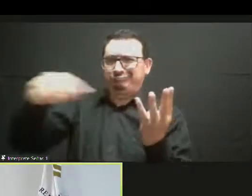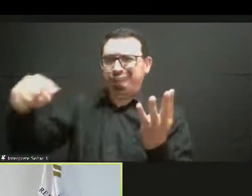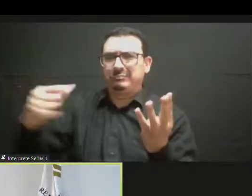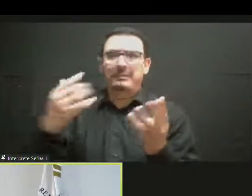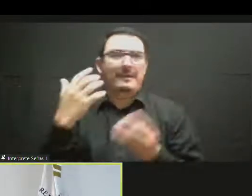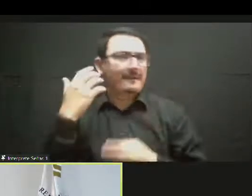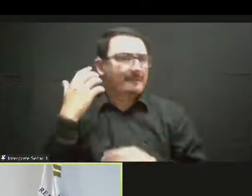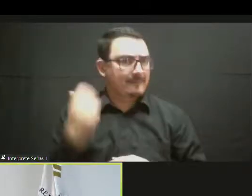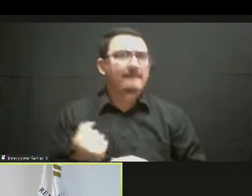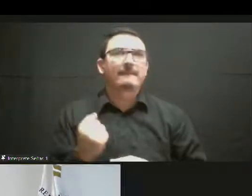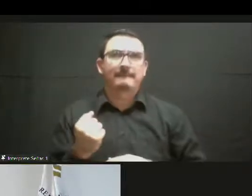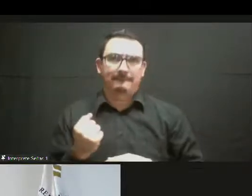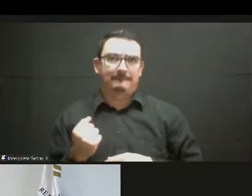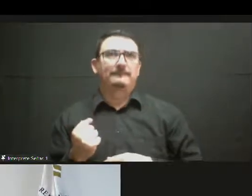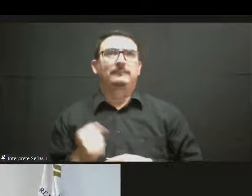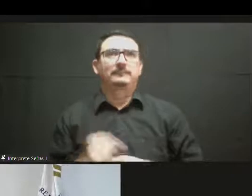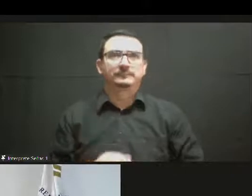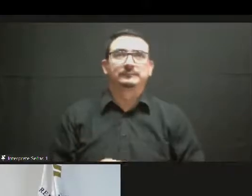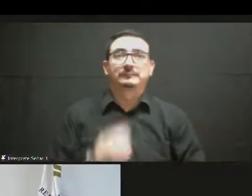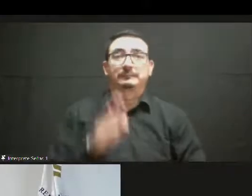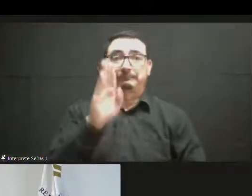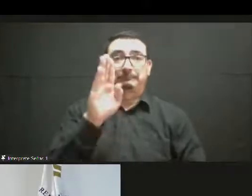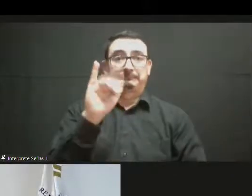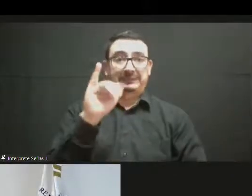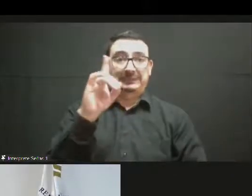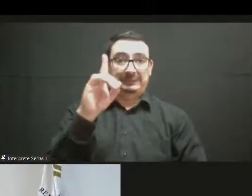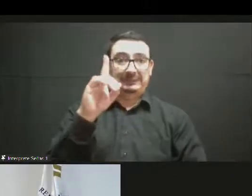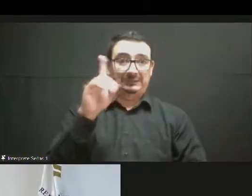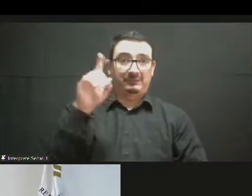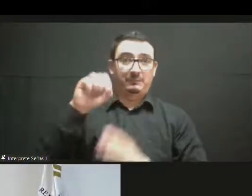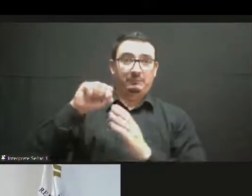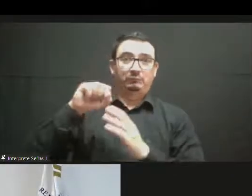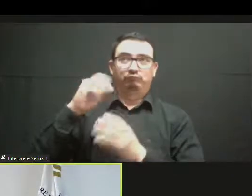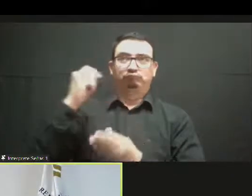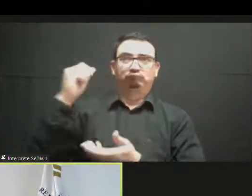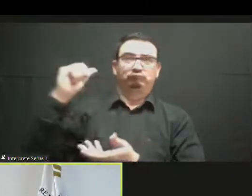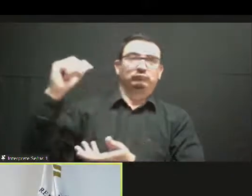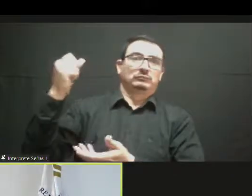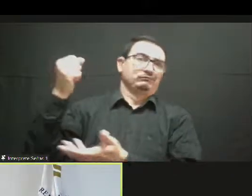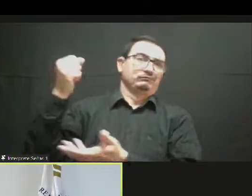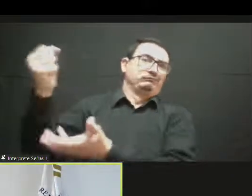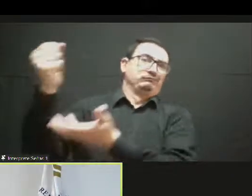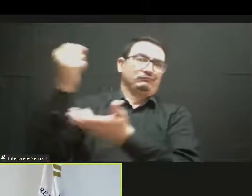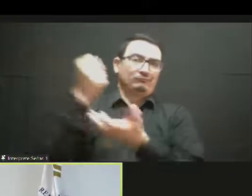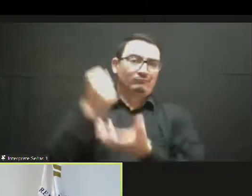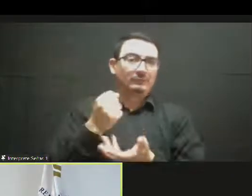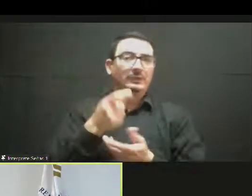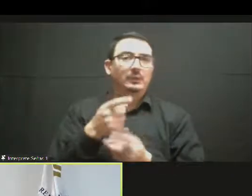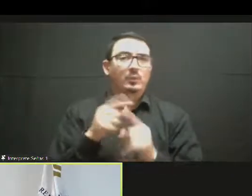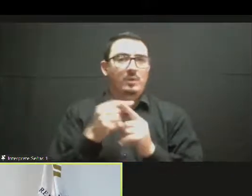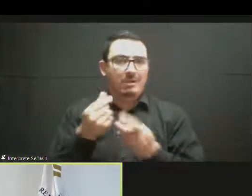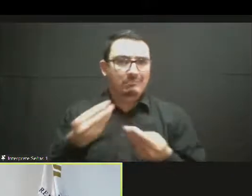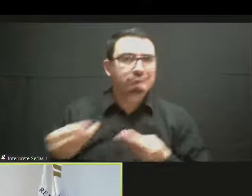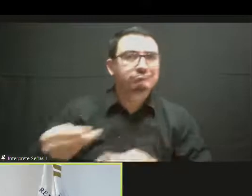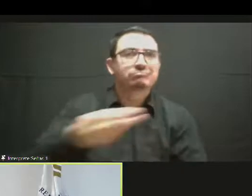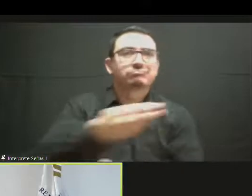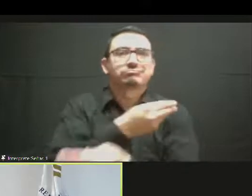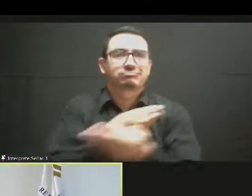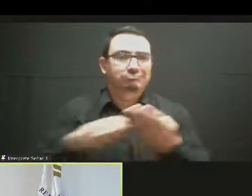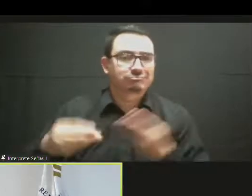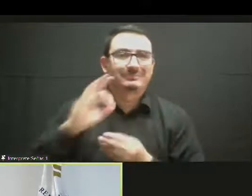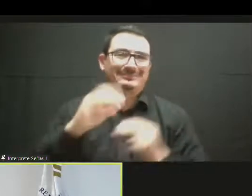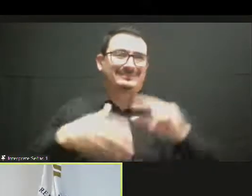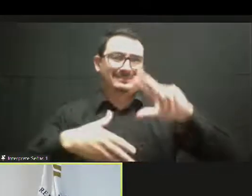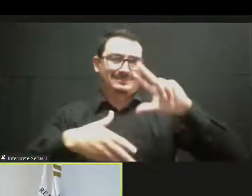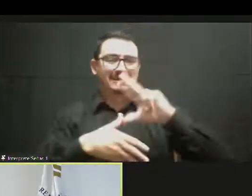del 2018 sobre economía creativa en América Latina y el Caribe, en la República Dominicana contamos